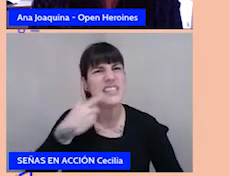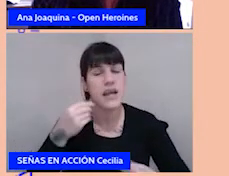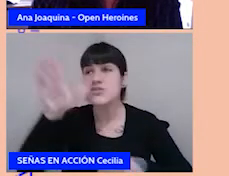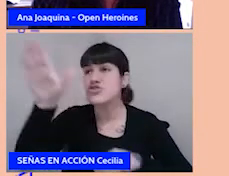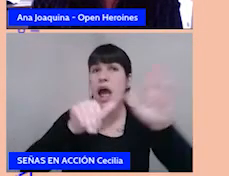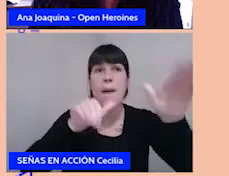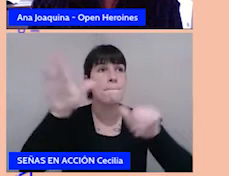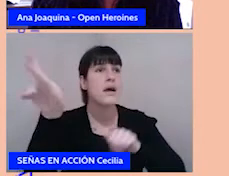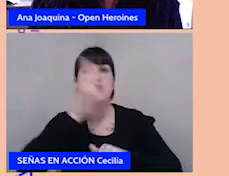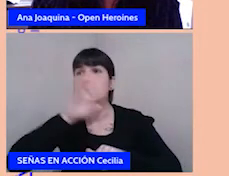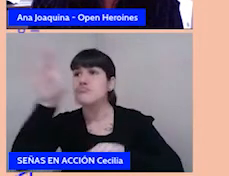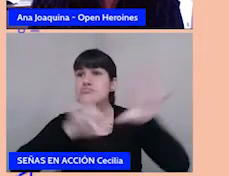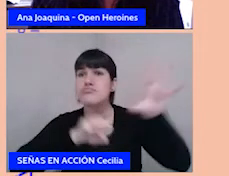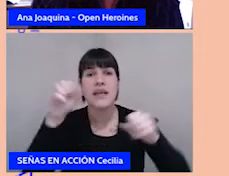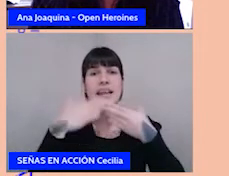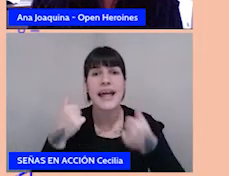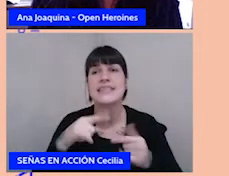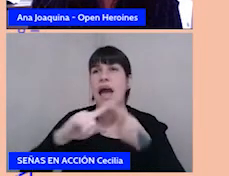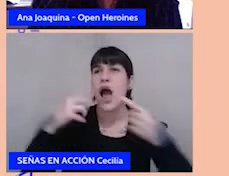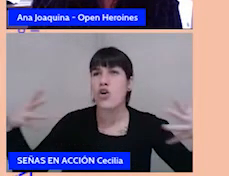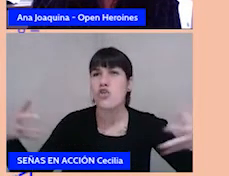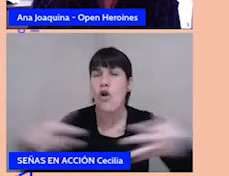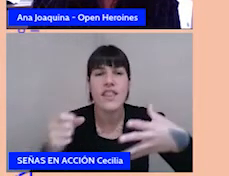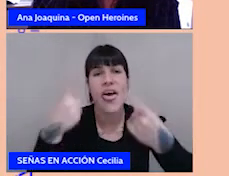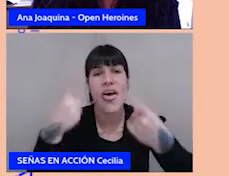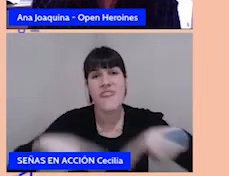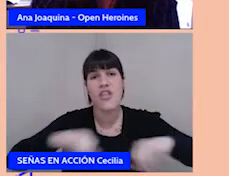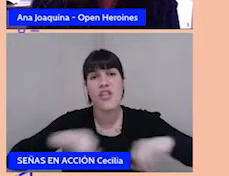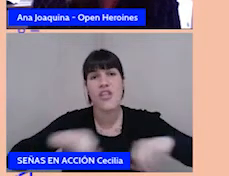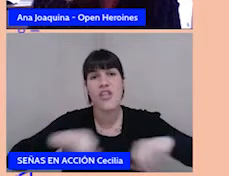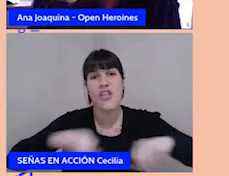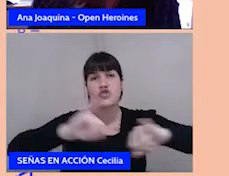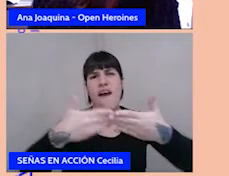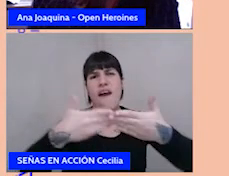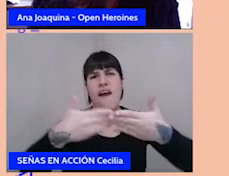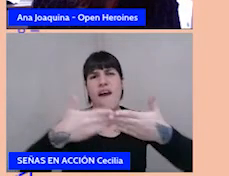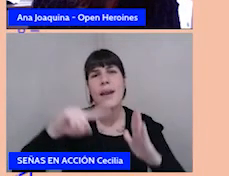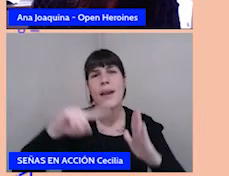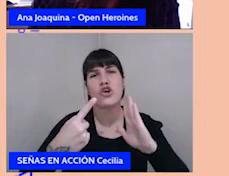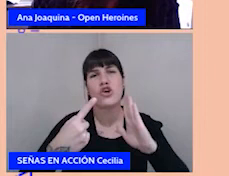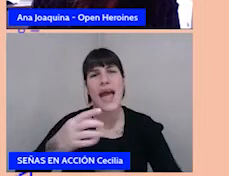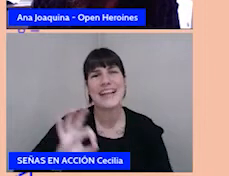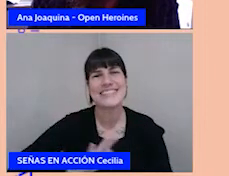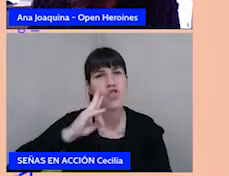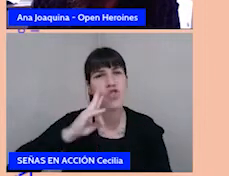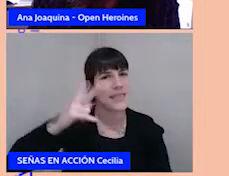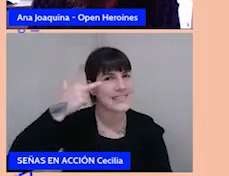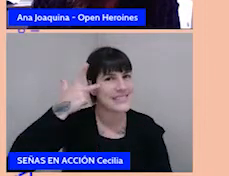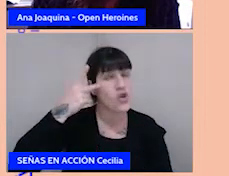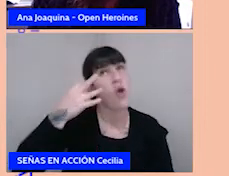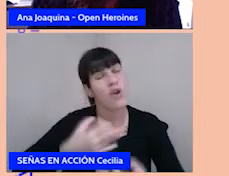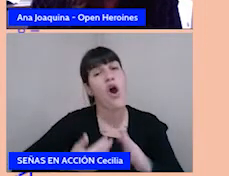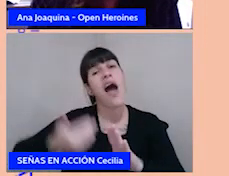de Datos Abiertos que se dio en Buenos Aires en 2018. Bueno, antes se habían reunido algunas mujeres que trabajaban